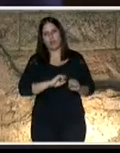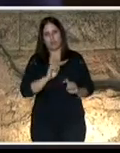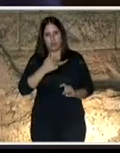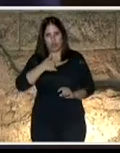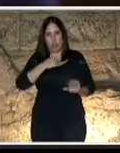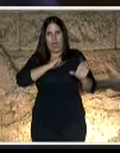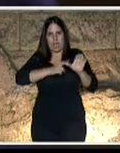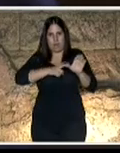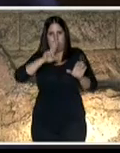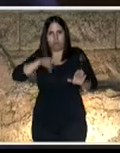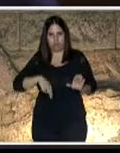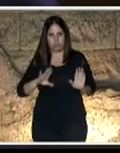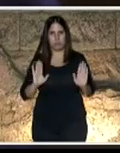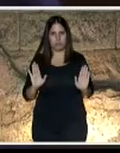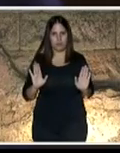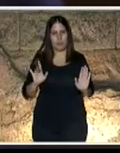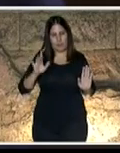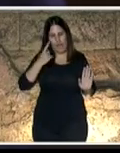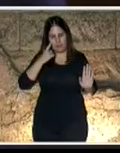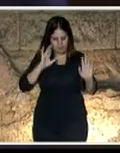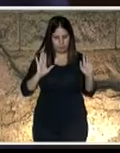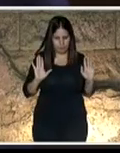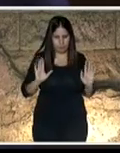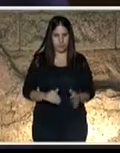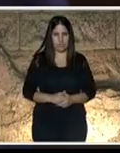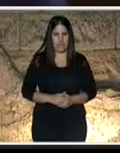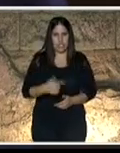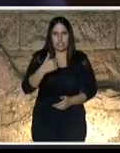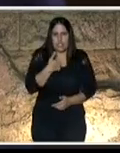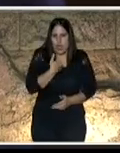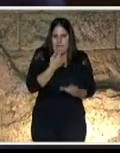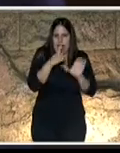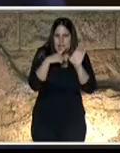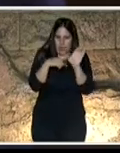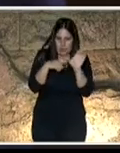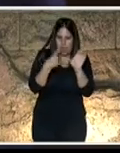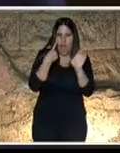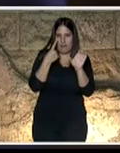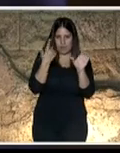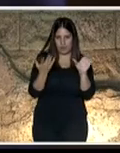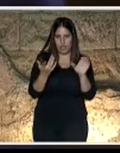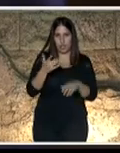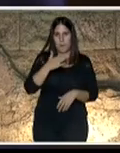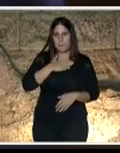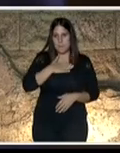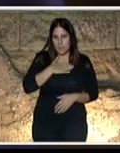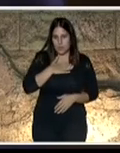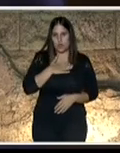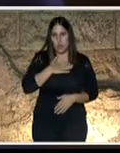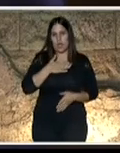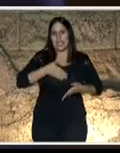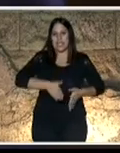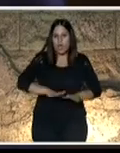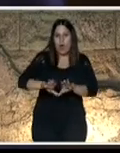extremeño, pero vamos a ver. ¿Cómo no voy a ser extremeño si soy hijo adoptivo de